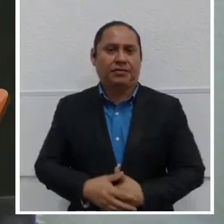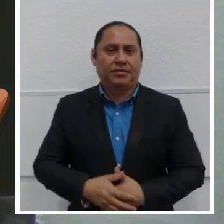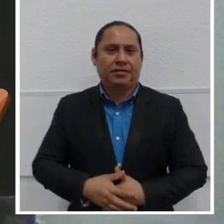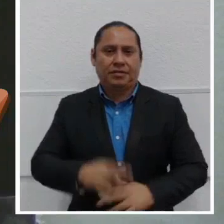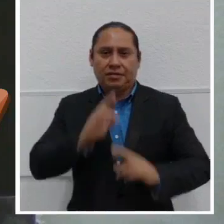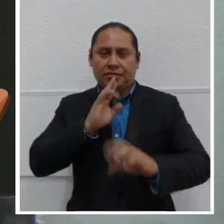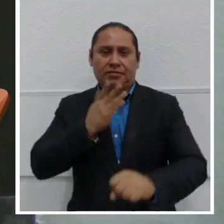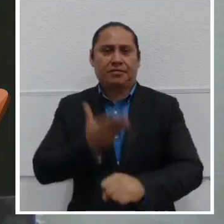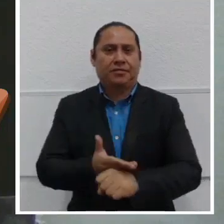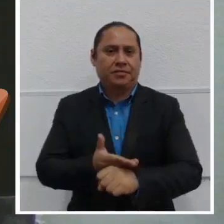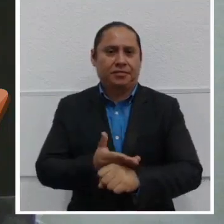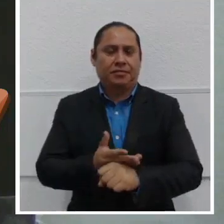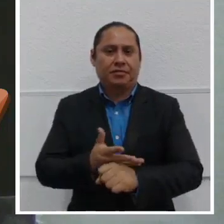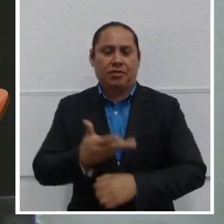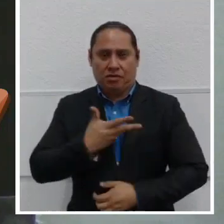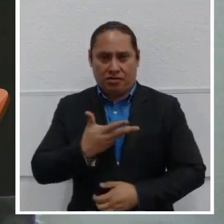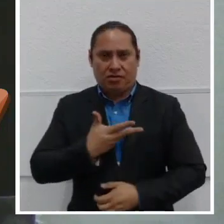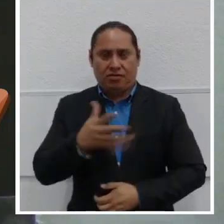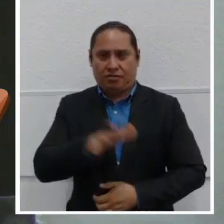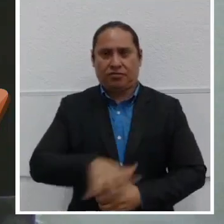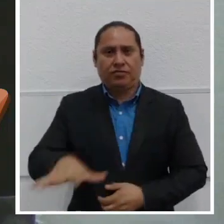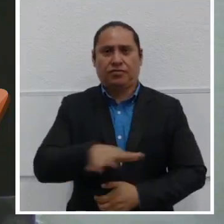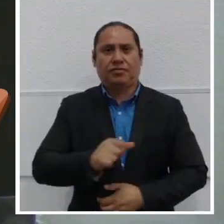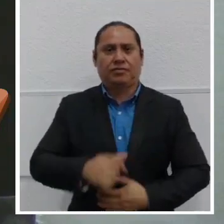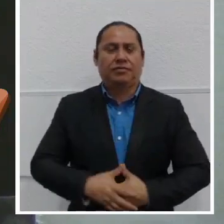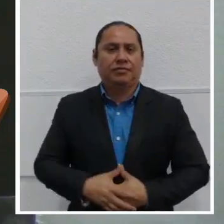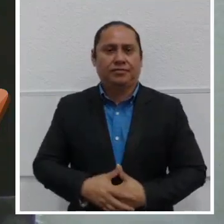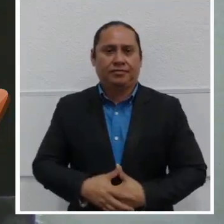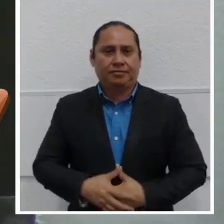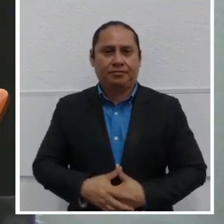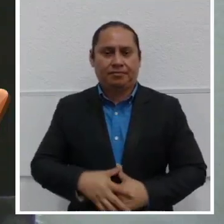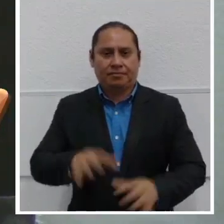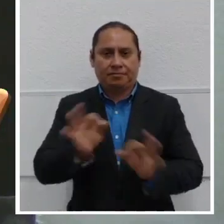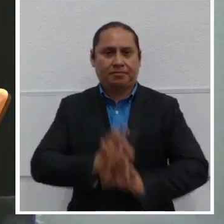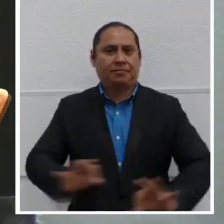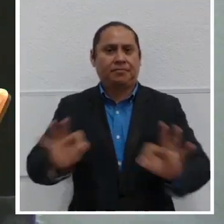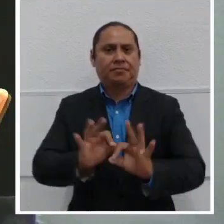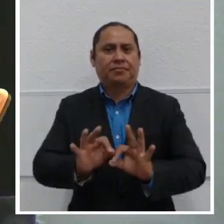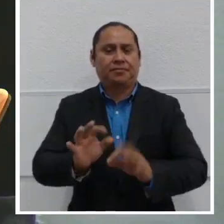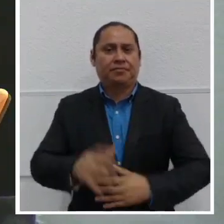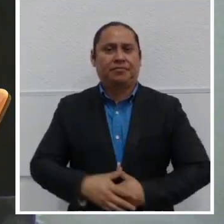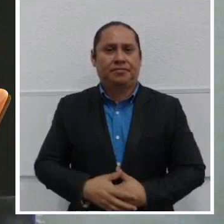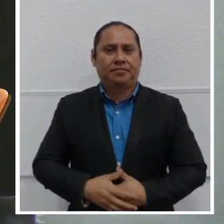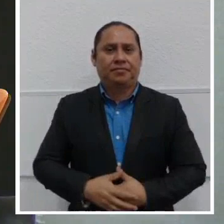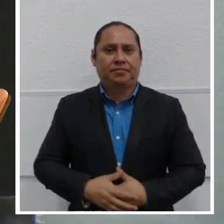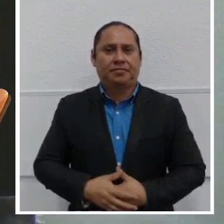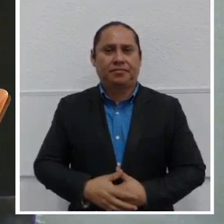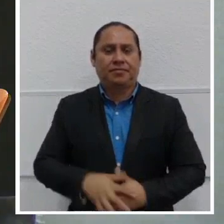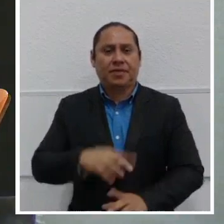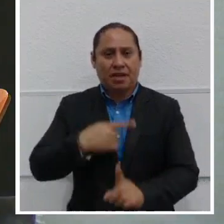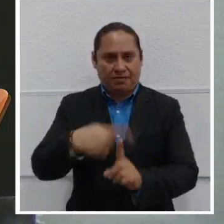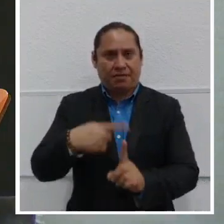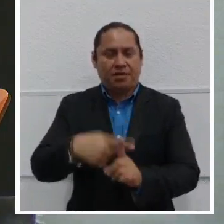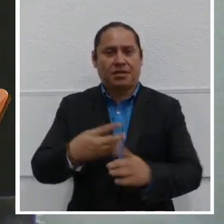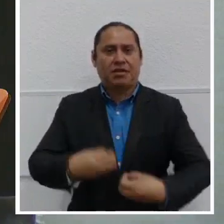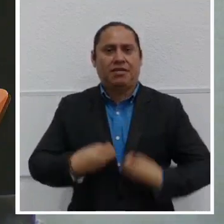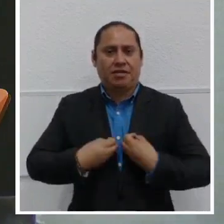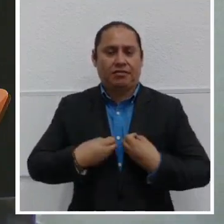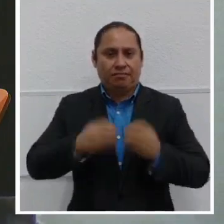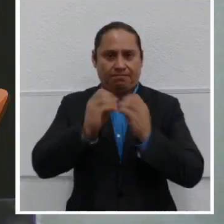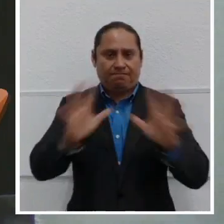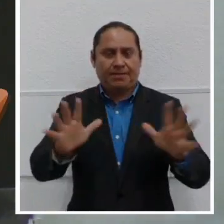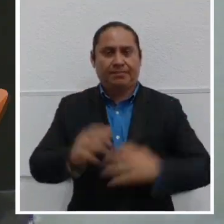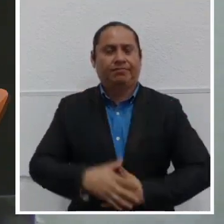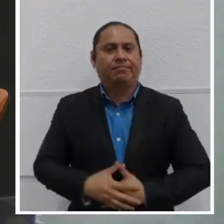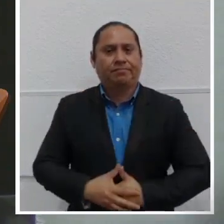la responsabilidad que tenemos como legisladores que creo que lo más importante que tenemos es el favor a la vida que Dios los